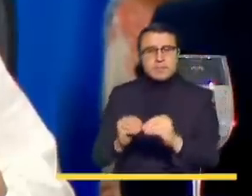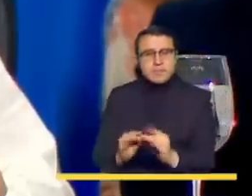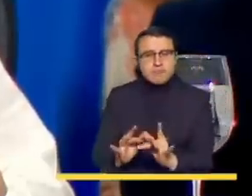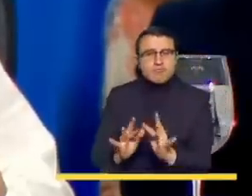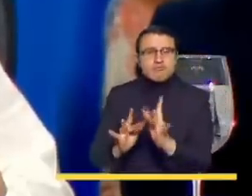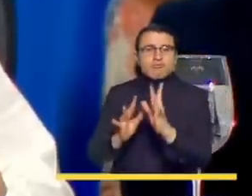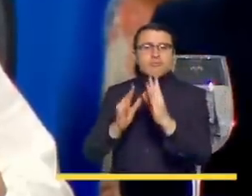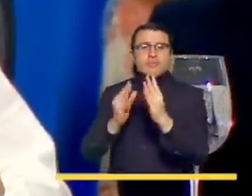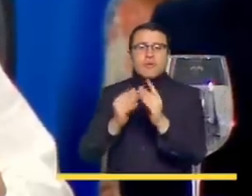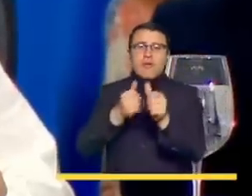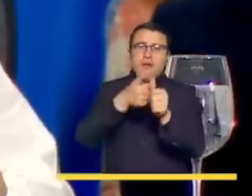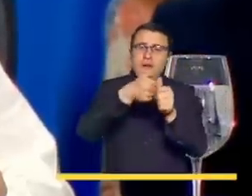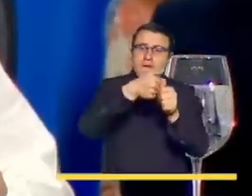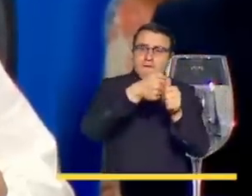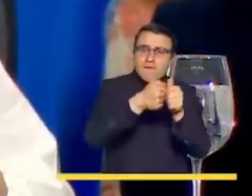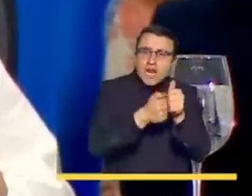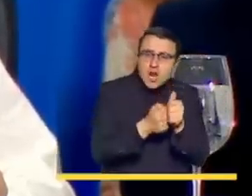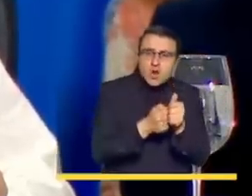cacao, de café,